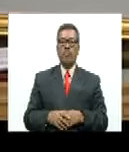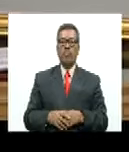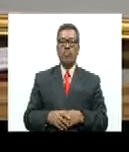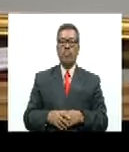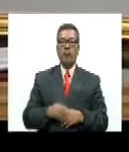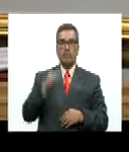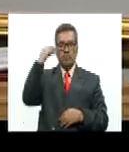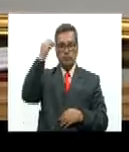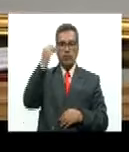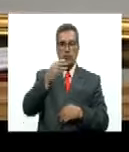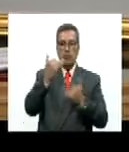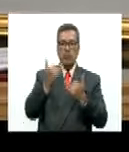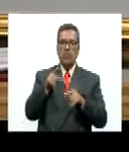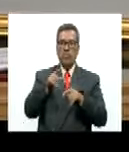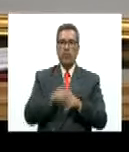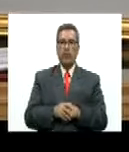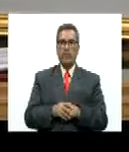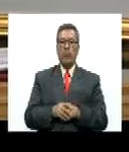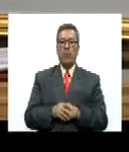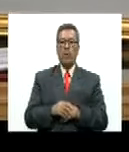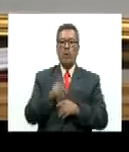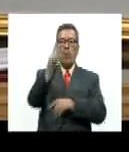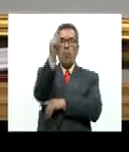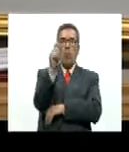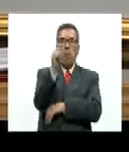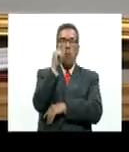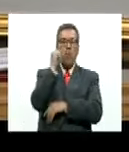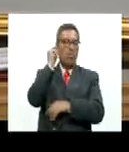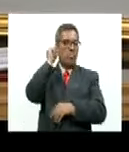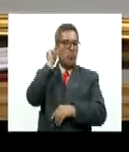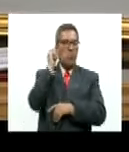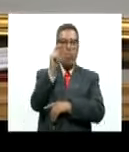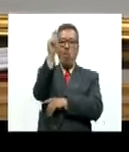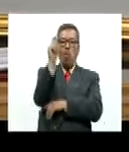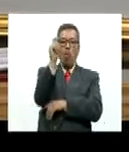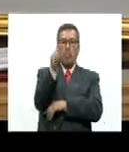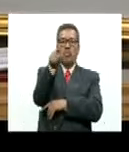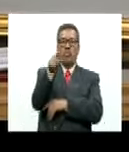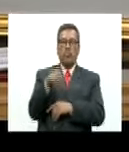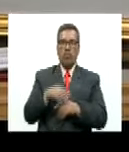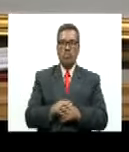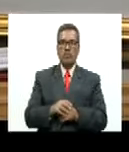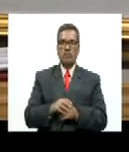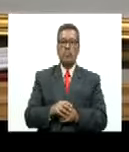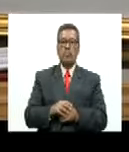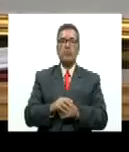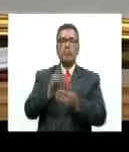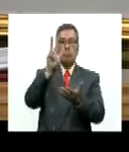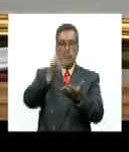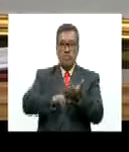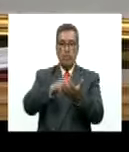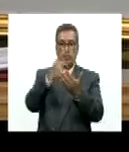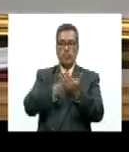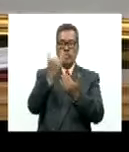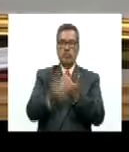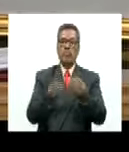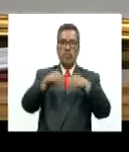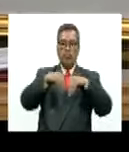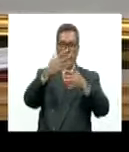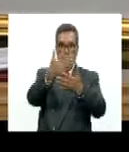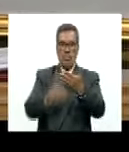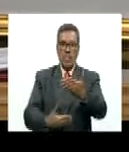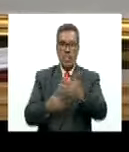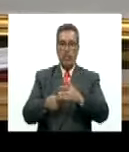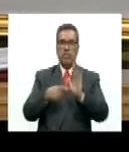En consideración, las honorables diputadas y los honorables diputados que estén a favor del proyecto de acta presentado,